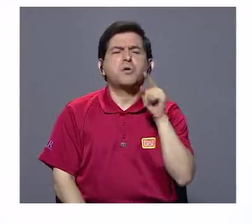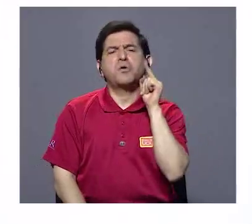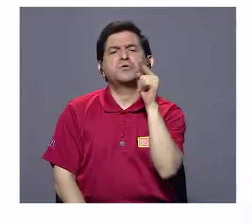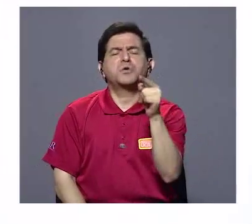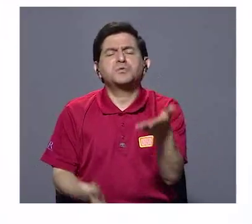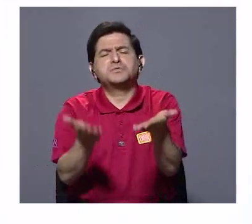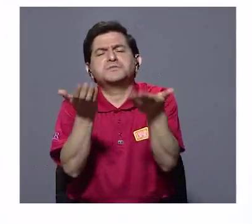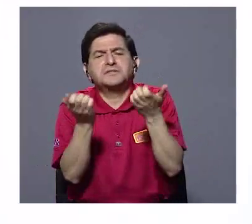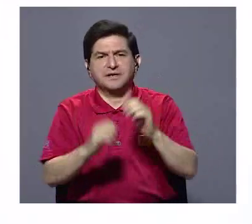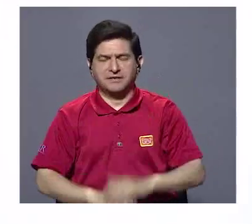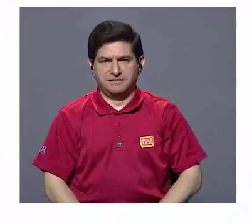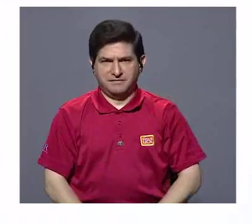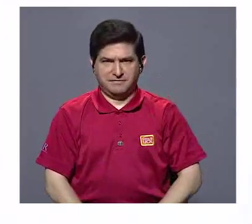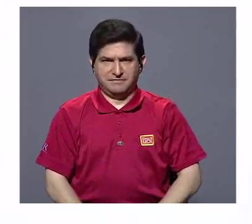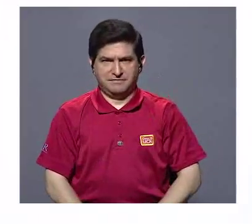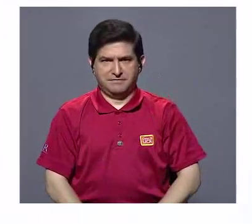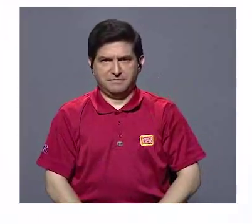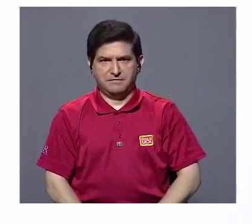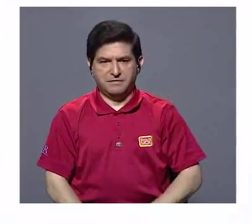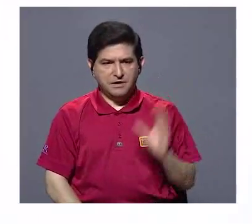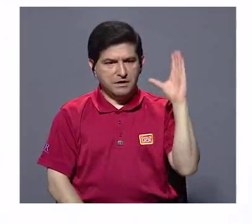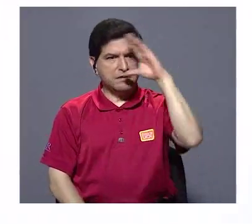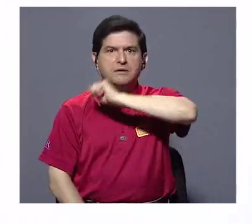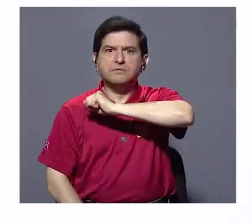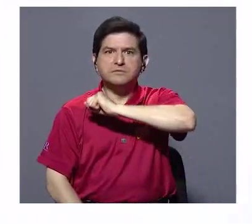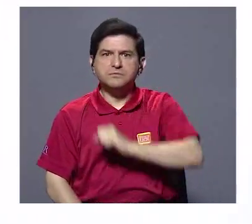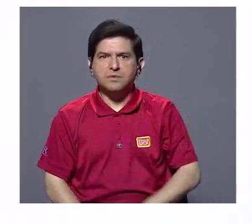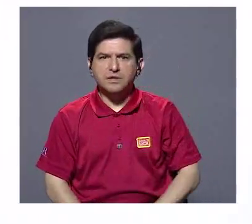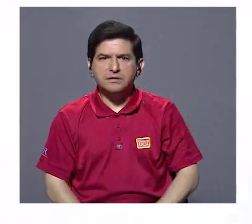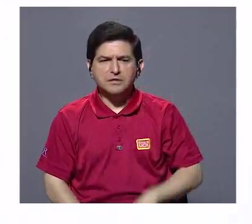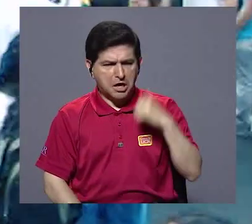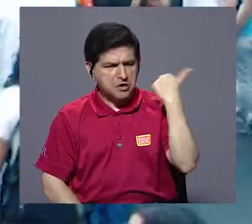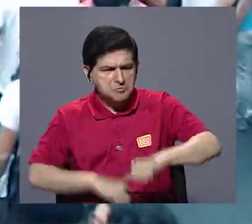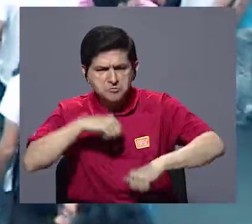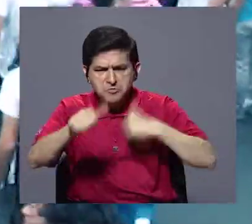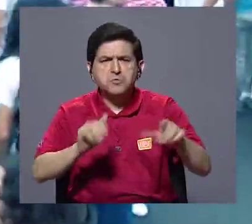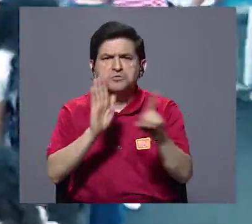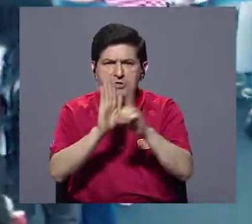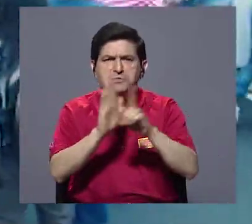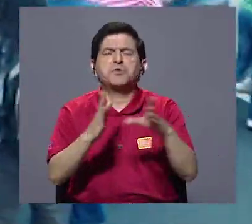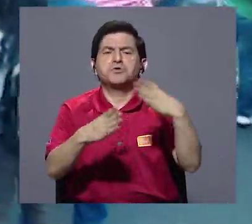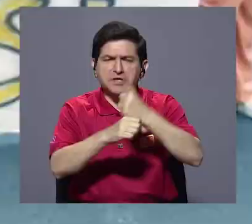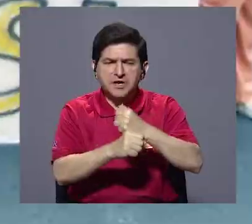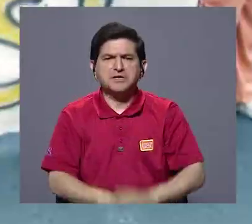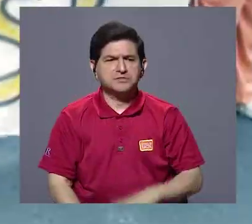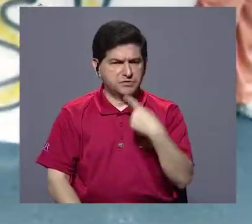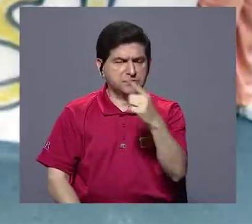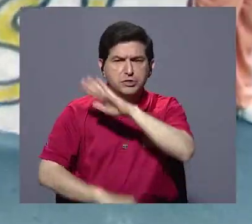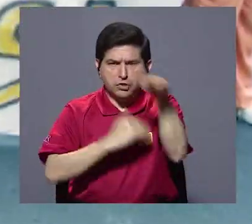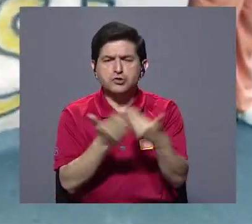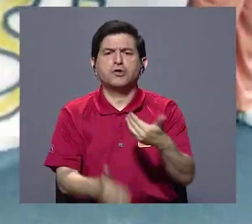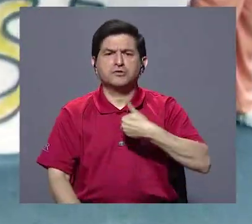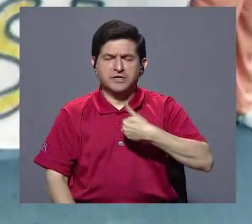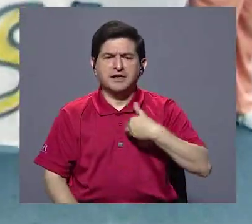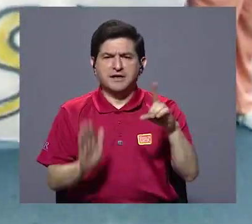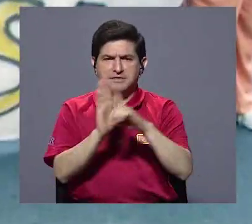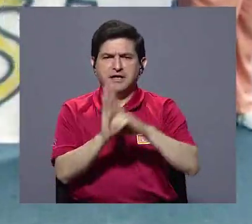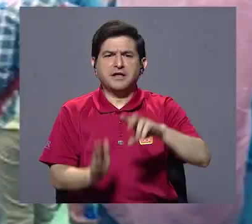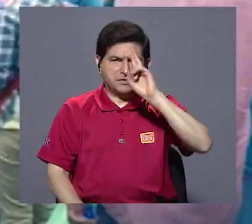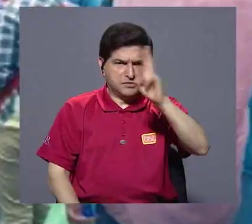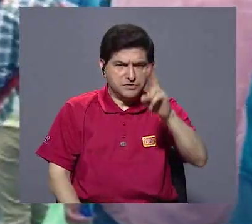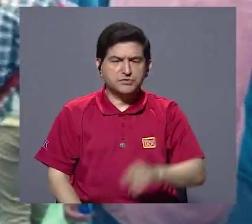ustedes quieren, ¿verdad? Y cuando nos dimos cuenta, empezamos a hacer luchas por nuestros derechos y empezar a decir, como todos merecemos respeto,